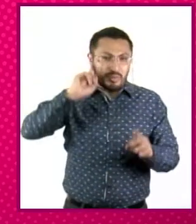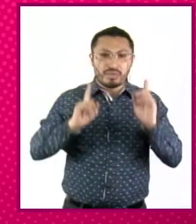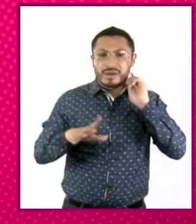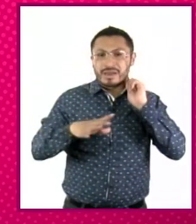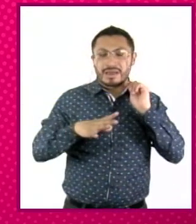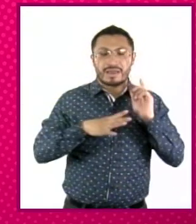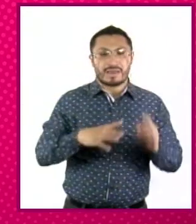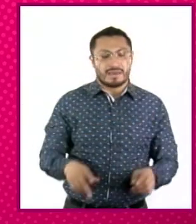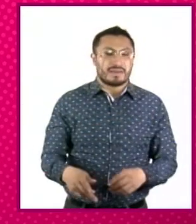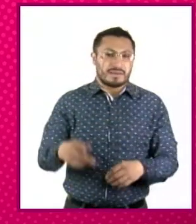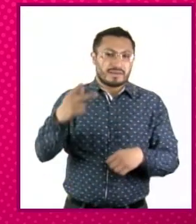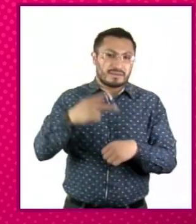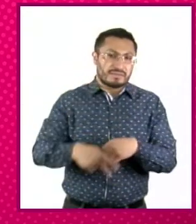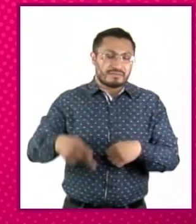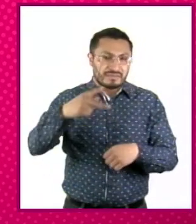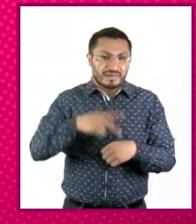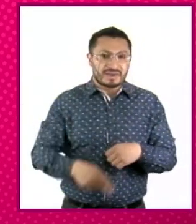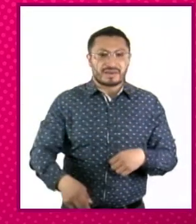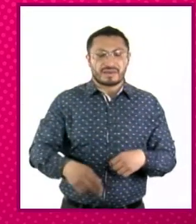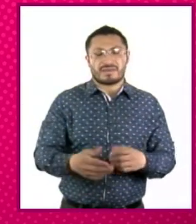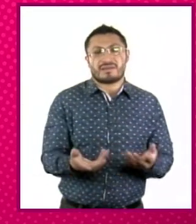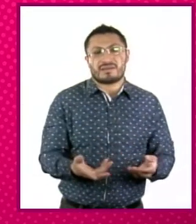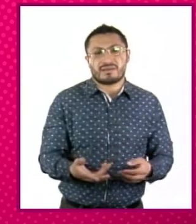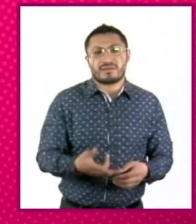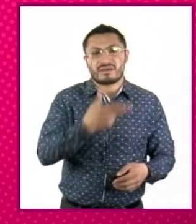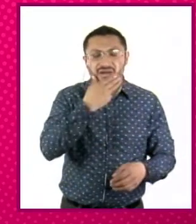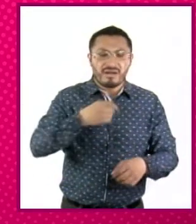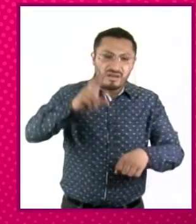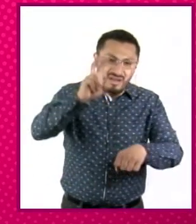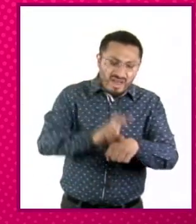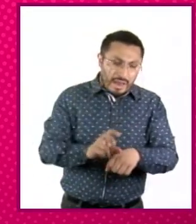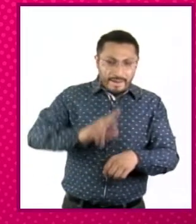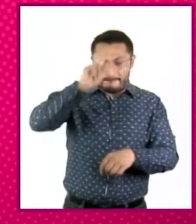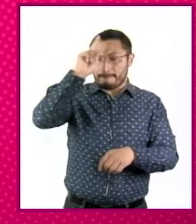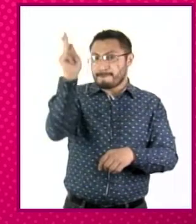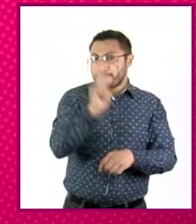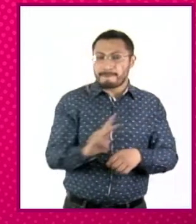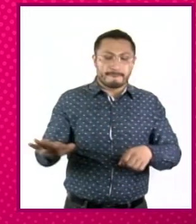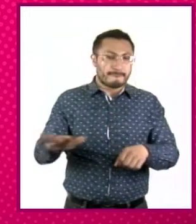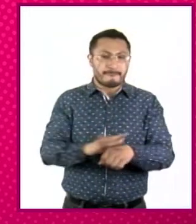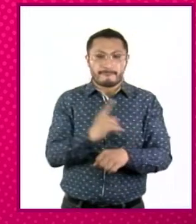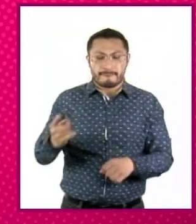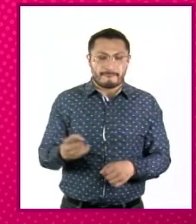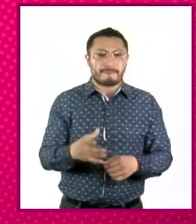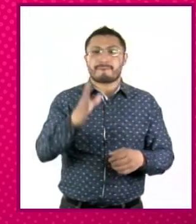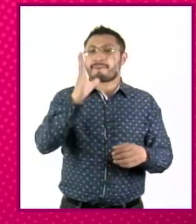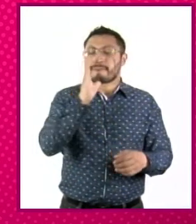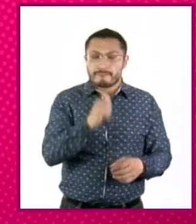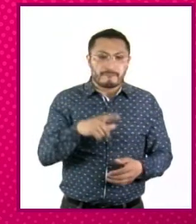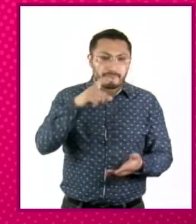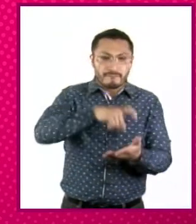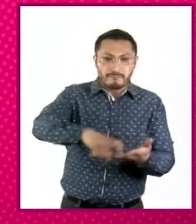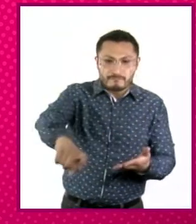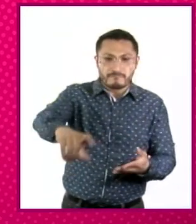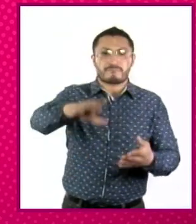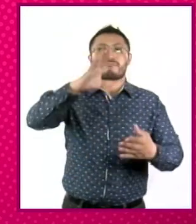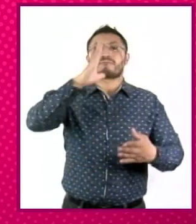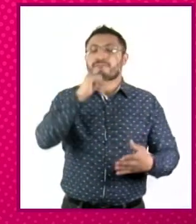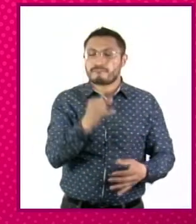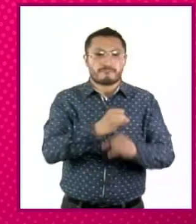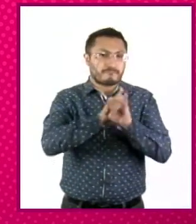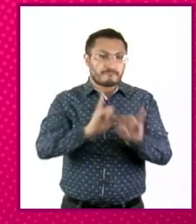vivir el patriarcado se agudizan, se radicalizan, porque no tienen poder adquisitivo, porque no tienen